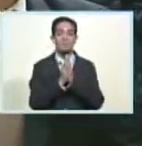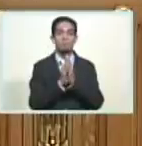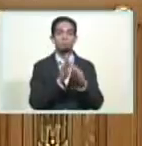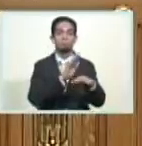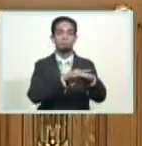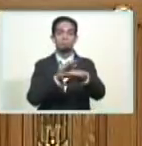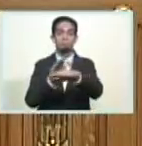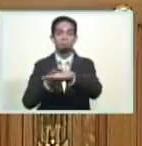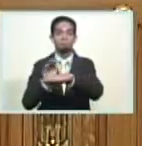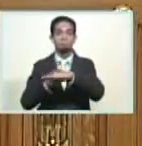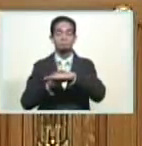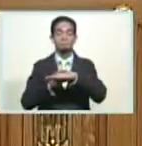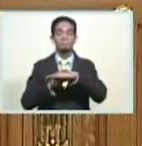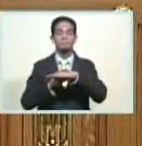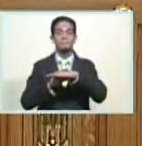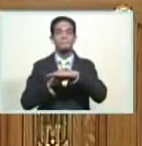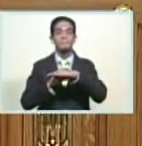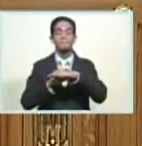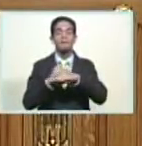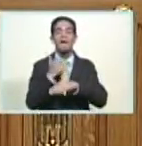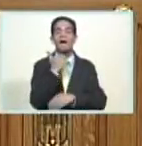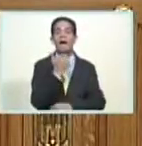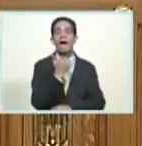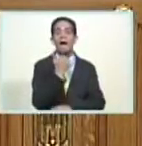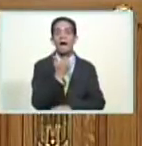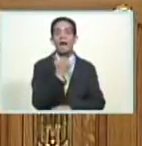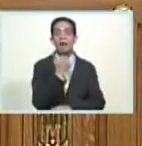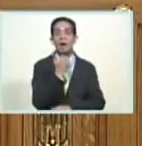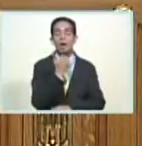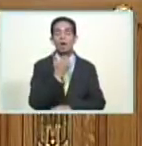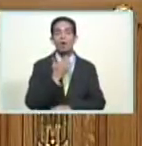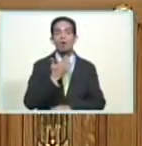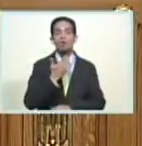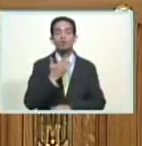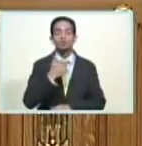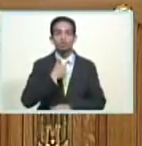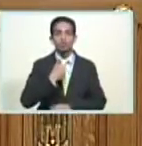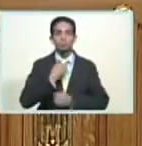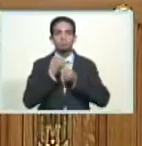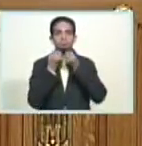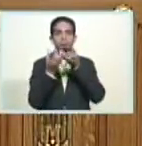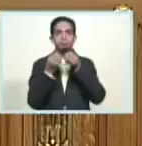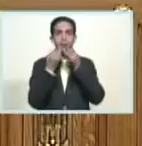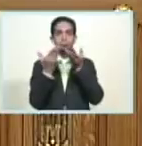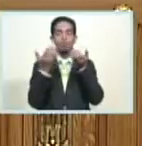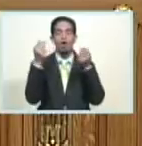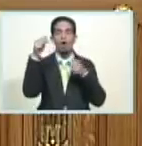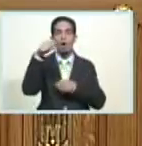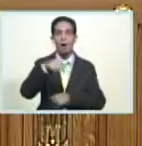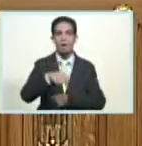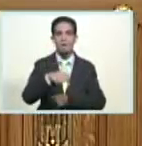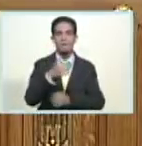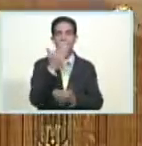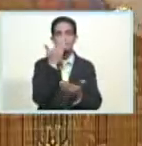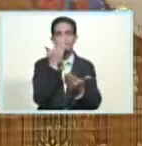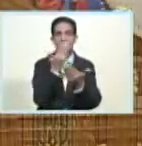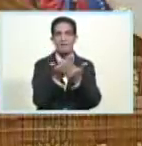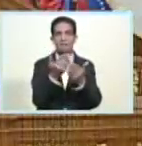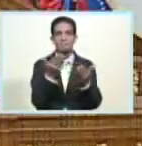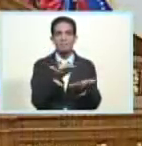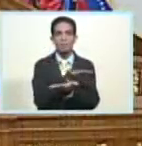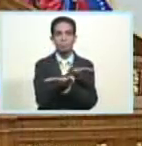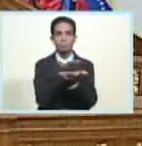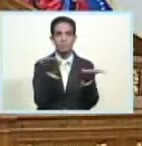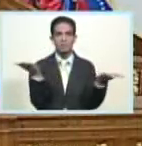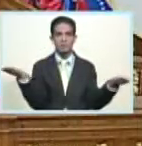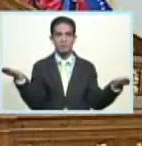si de algo puede servir mis palabras de hoy ante esta Asamblea Nacional